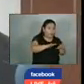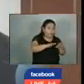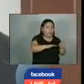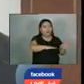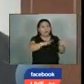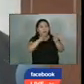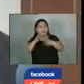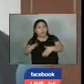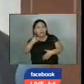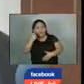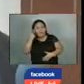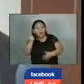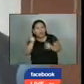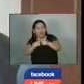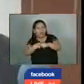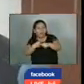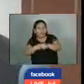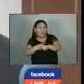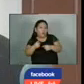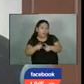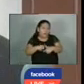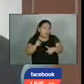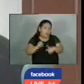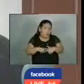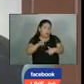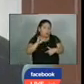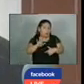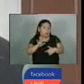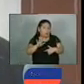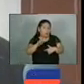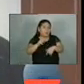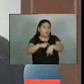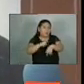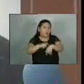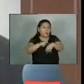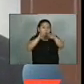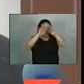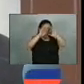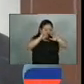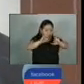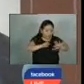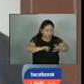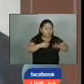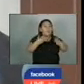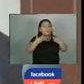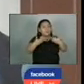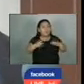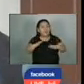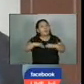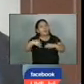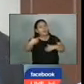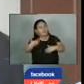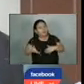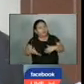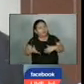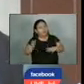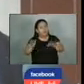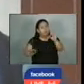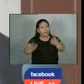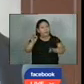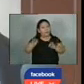poder buscarse una medida sustitutiva, ¿verdad? Entonces, todo eso se le va a restar, va a un cómputo, entonces se le resta y a lo demás iba a